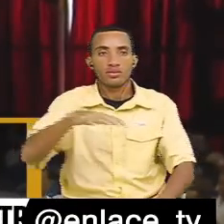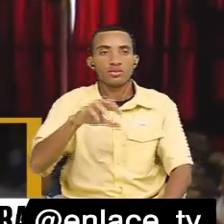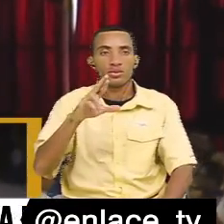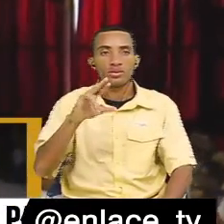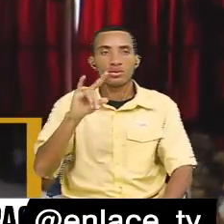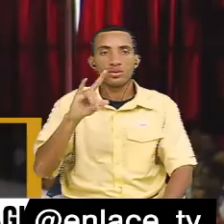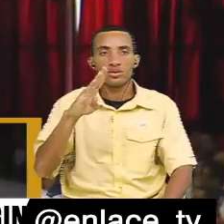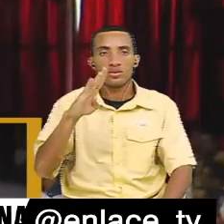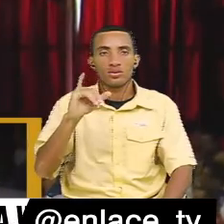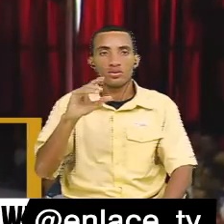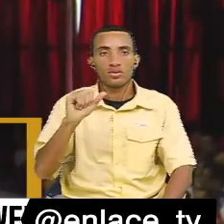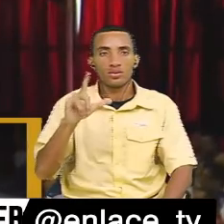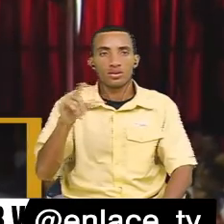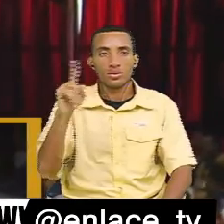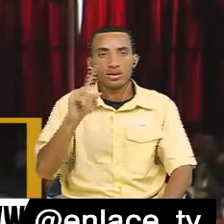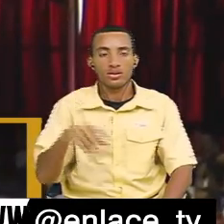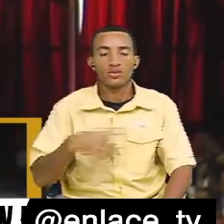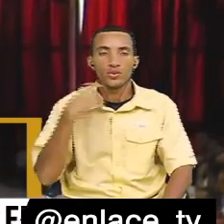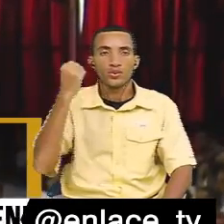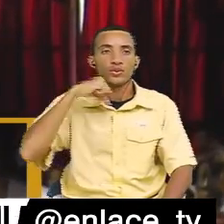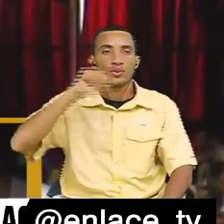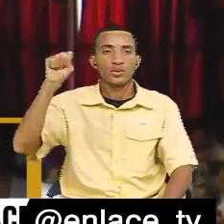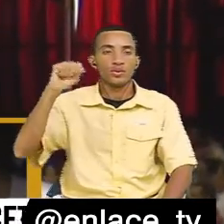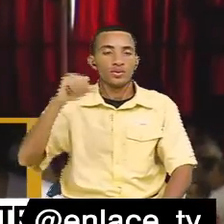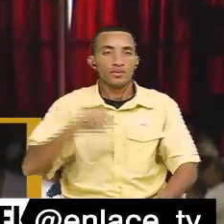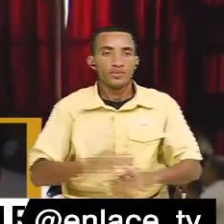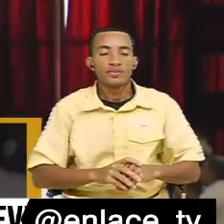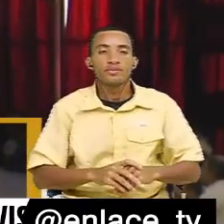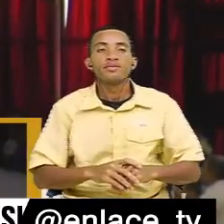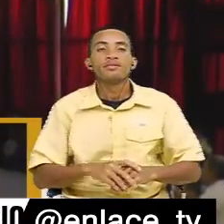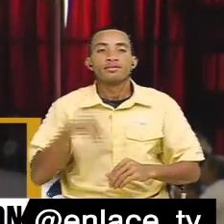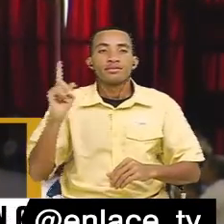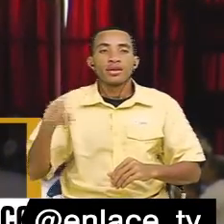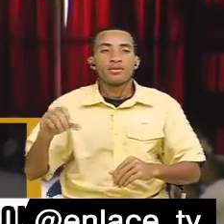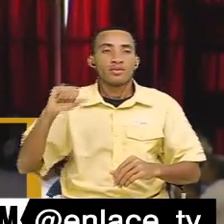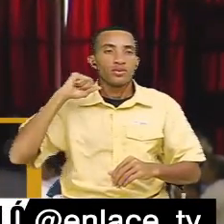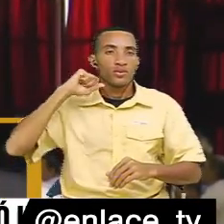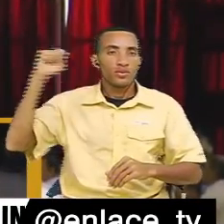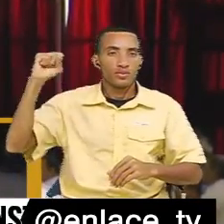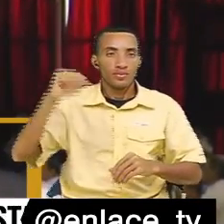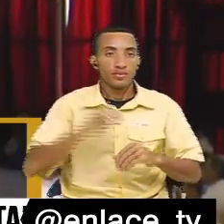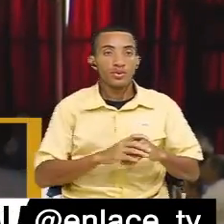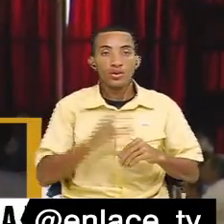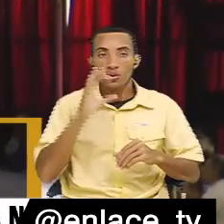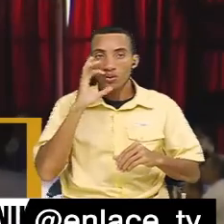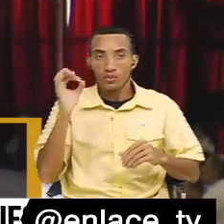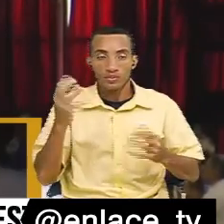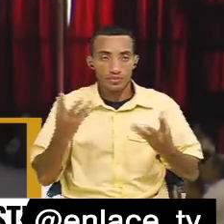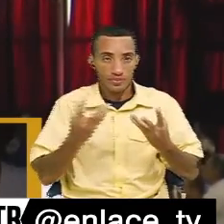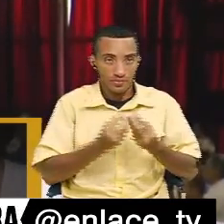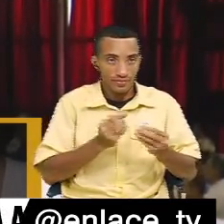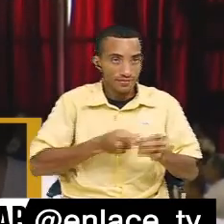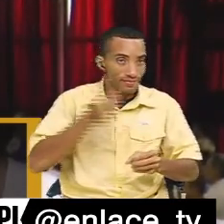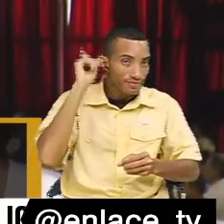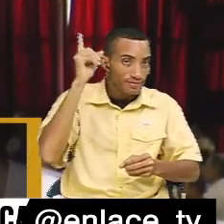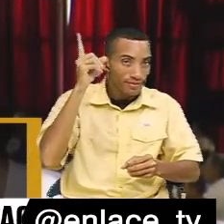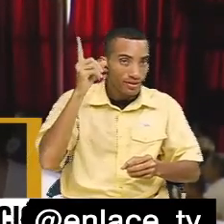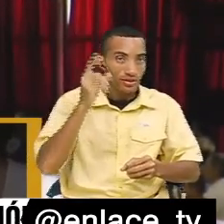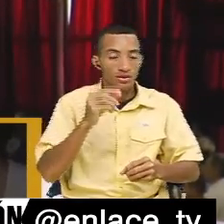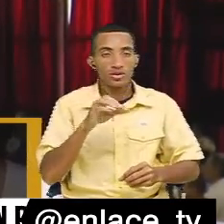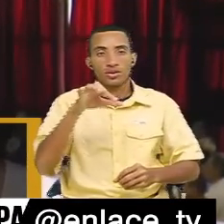importante, es una victoria de la USO, es una victoria de los senadores del Polo, que dieron toda una importante batalla para